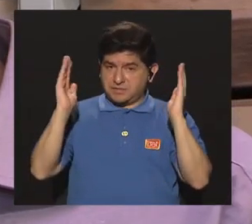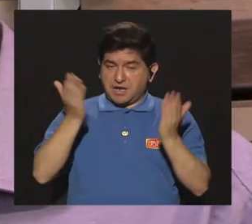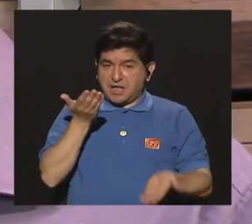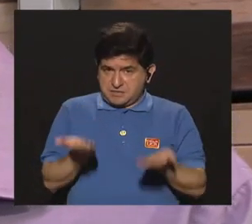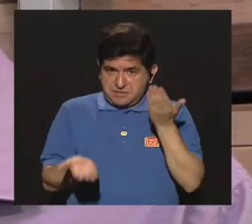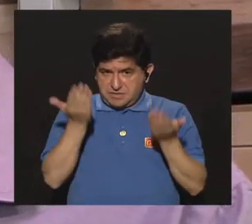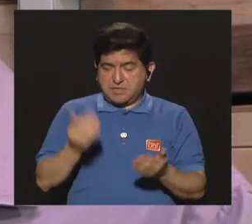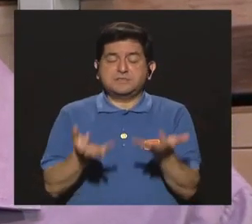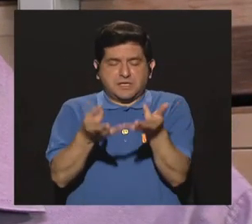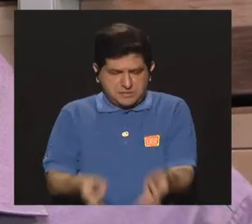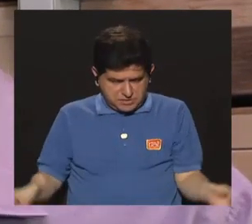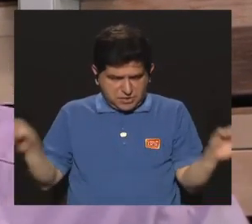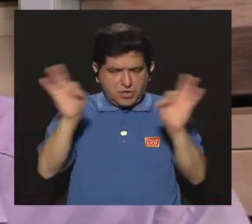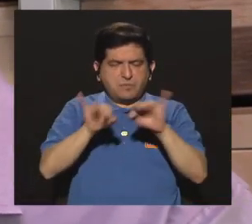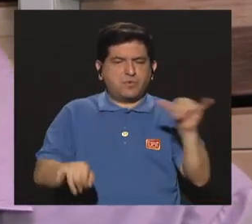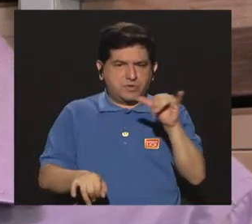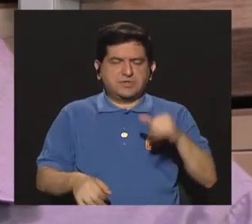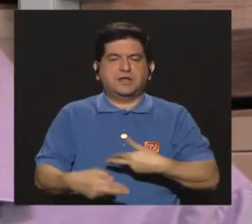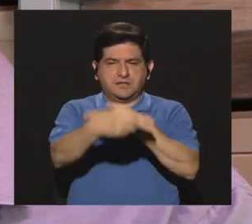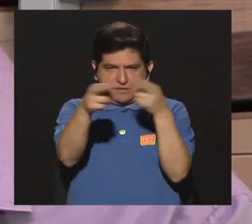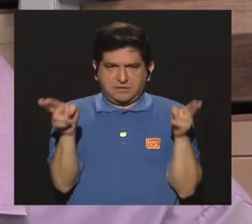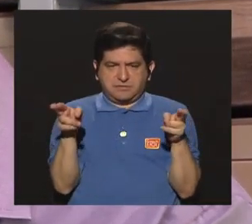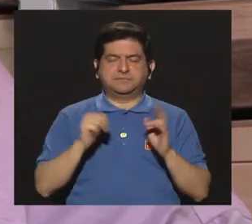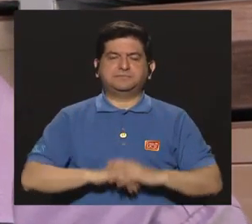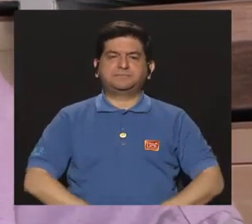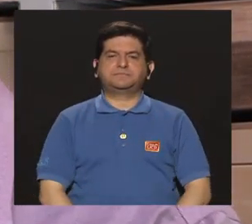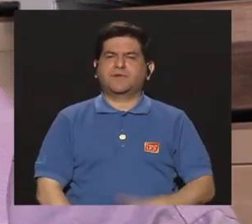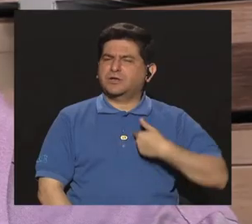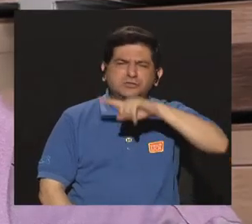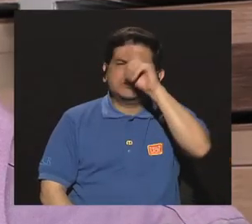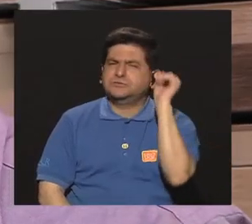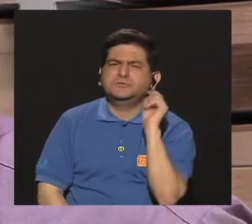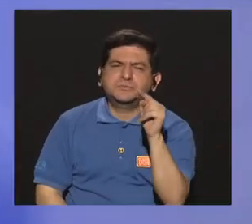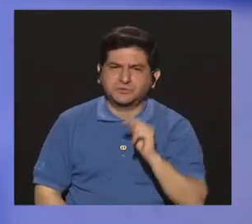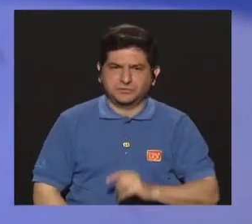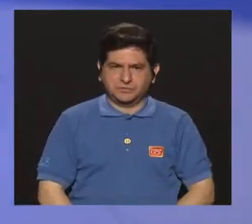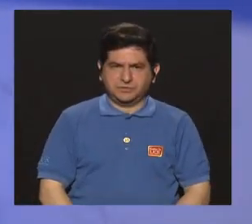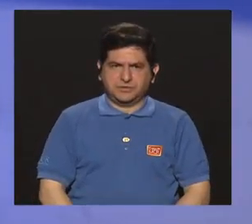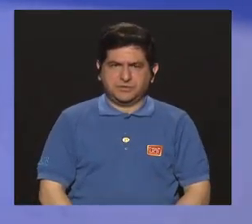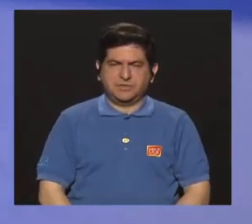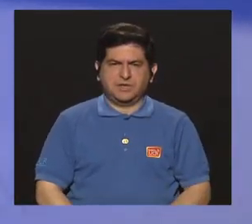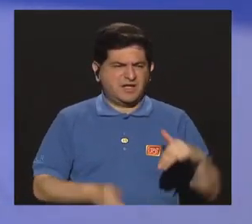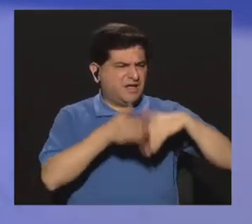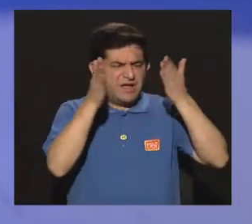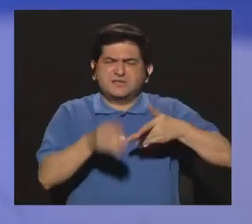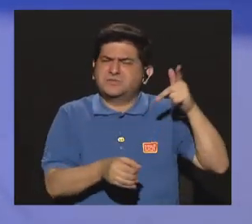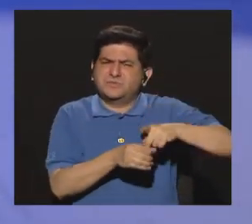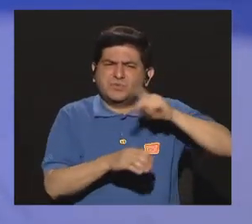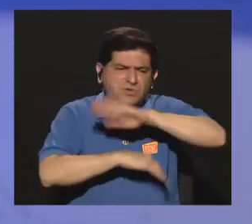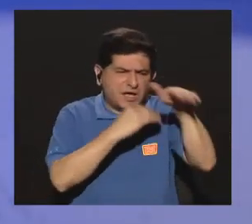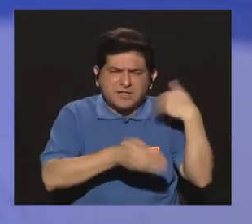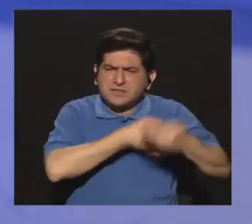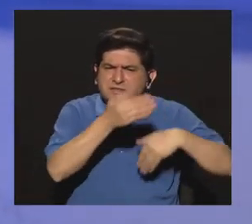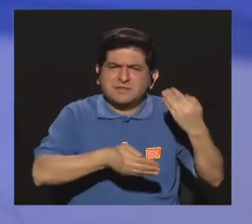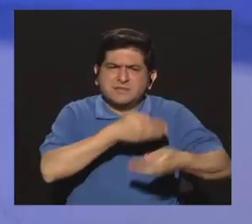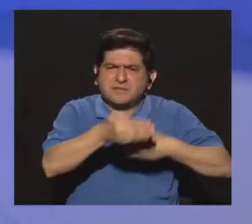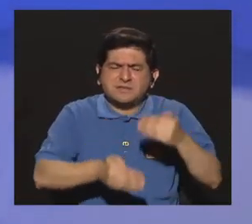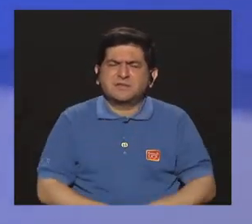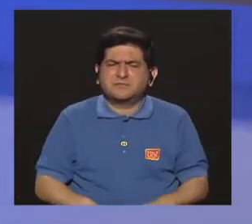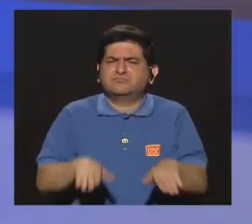le he preguntado pero en el como como participó en los estudiantes en todo este proceso de eso es muy interesante porque el museo zoología no es